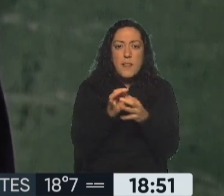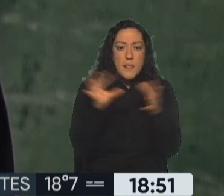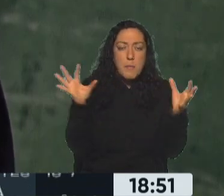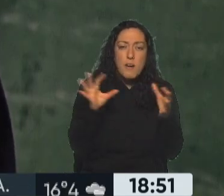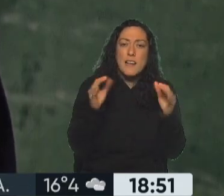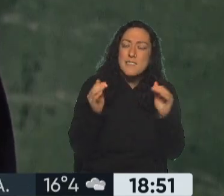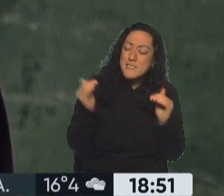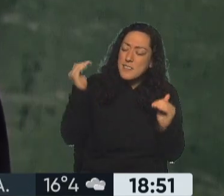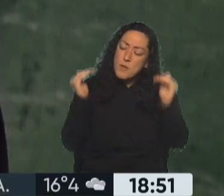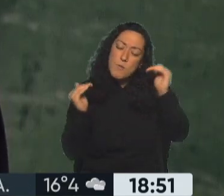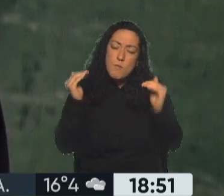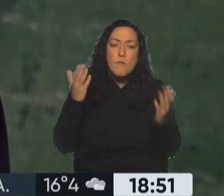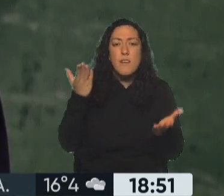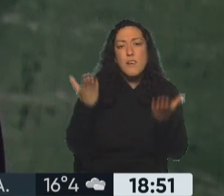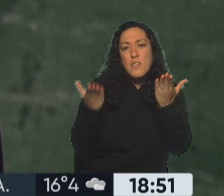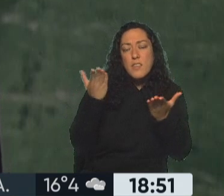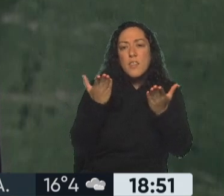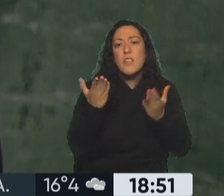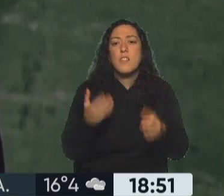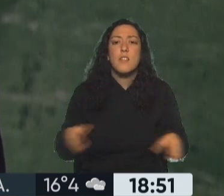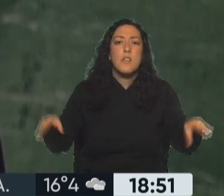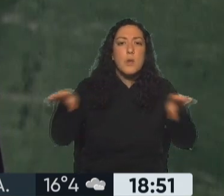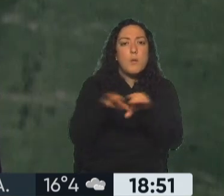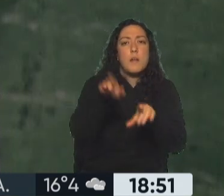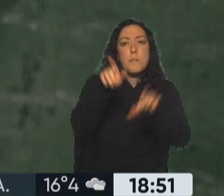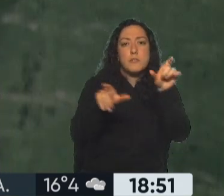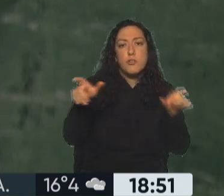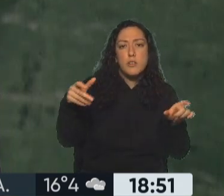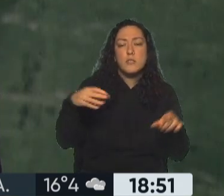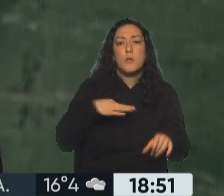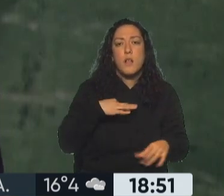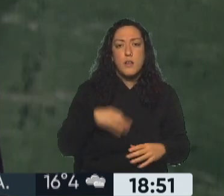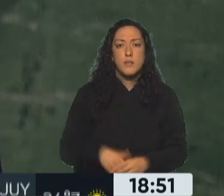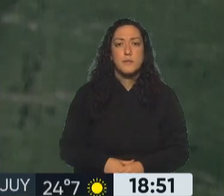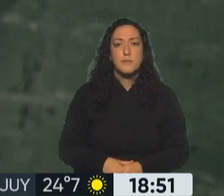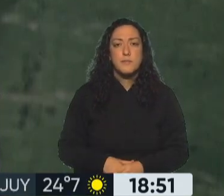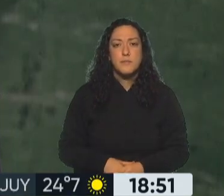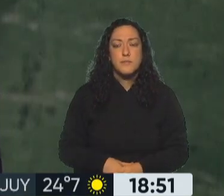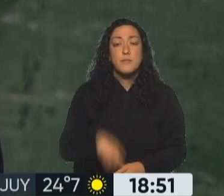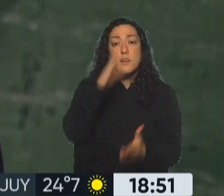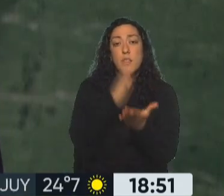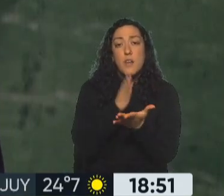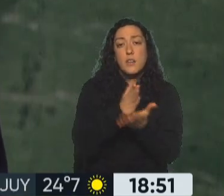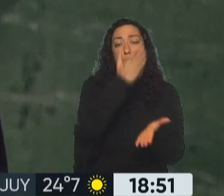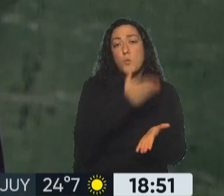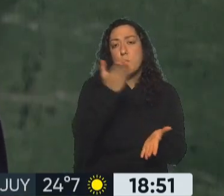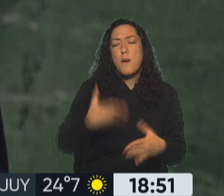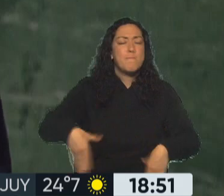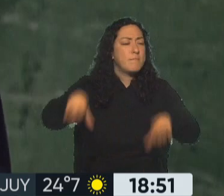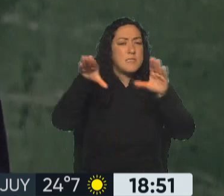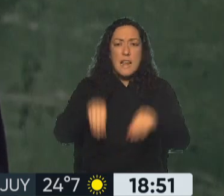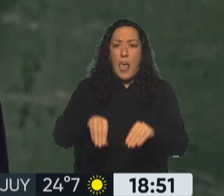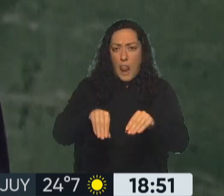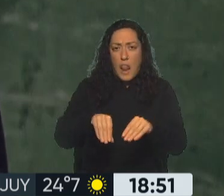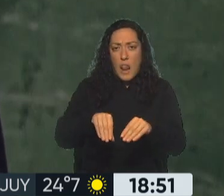mayor equidad e igualdad entre su ciudadanía. Los derechos humanos son integrales y no